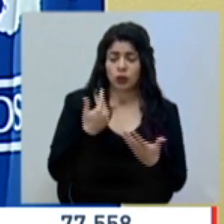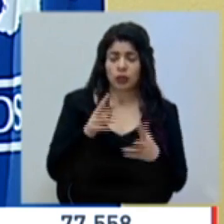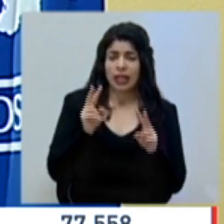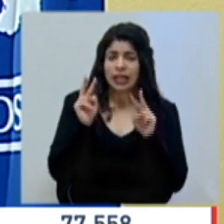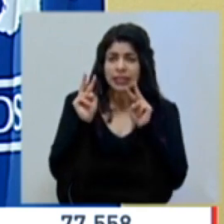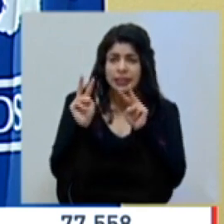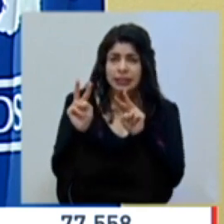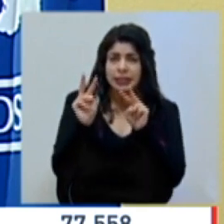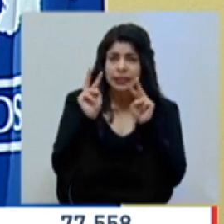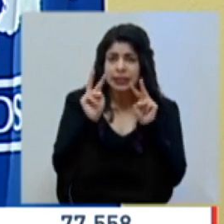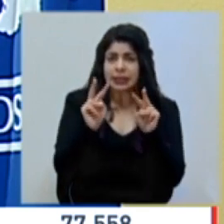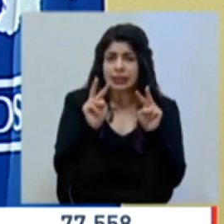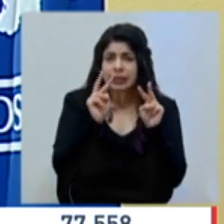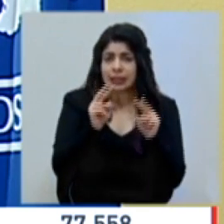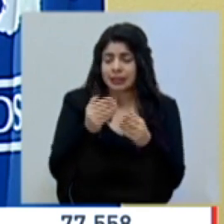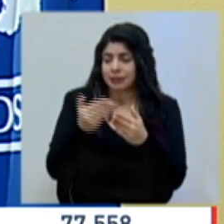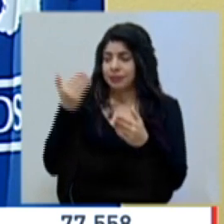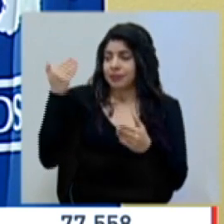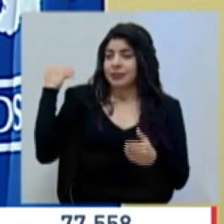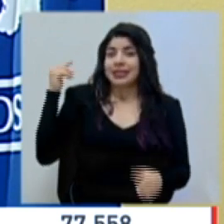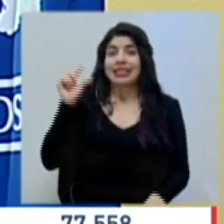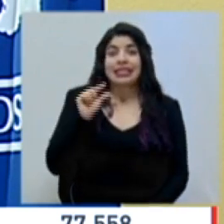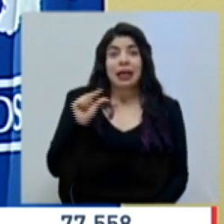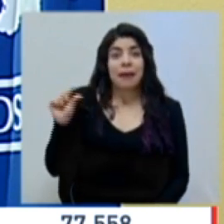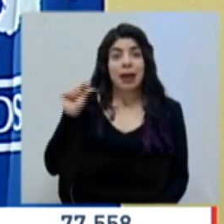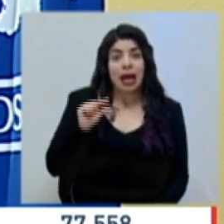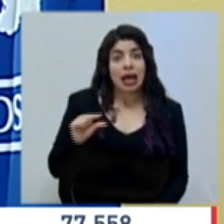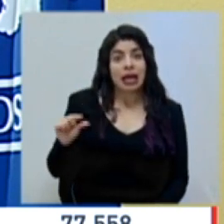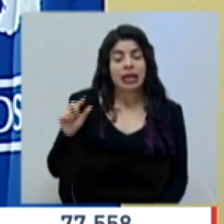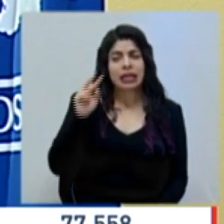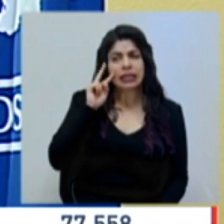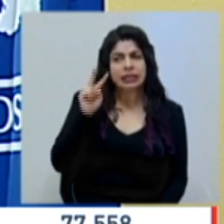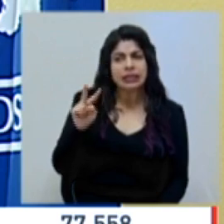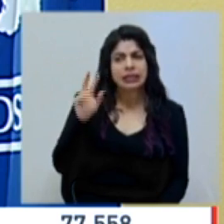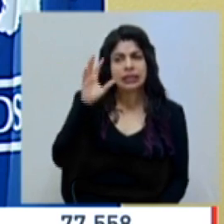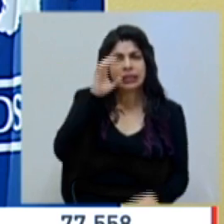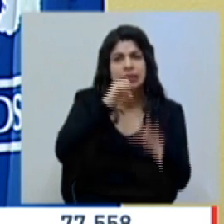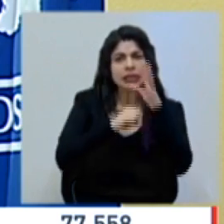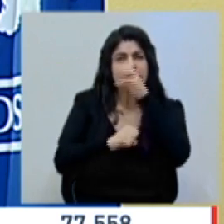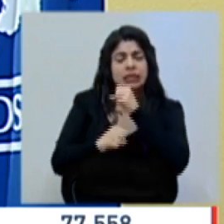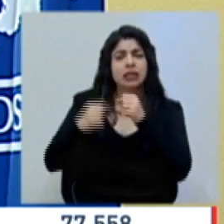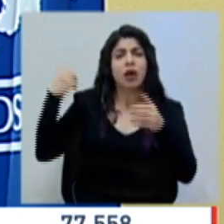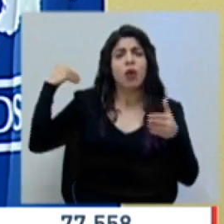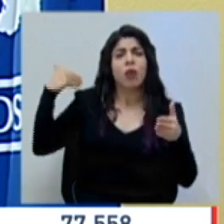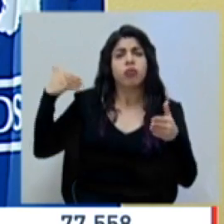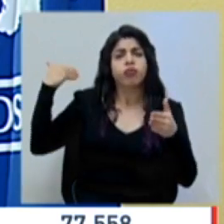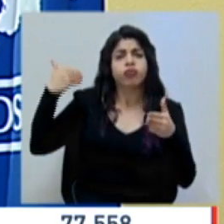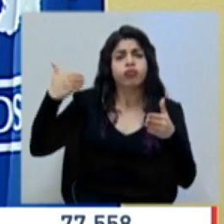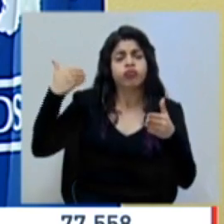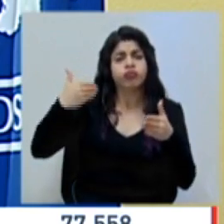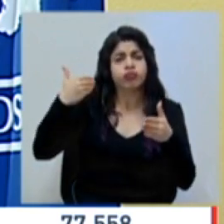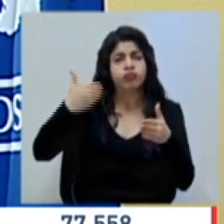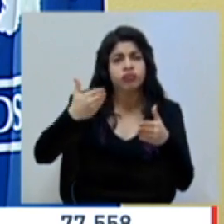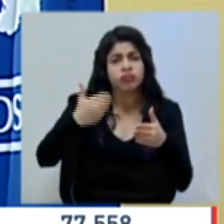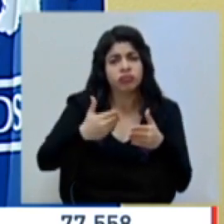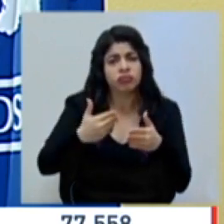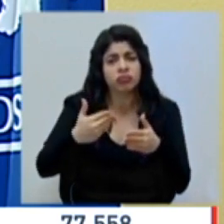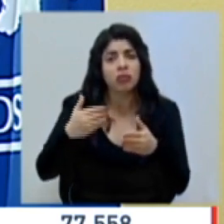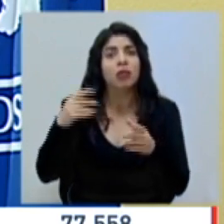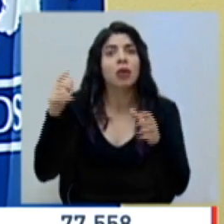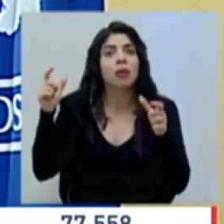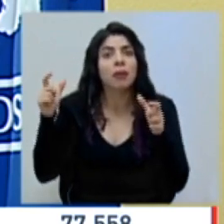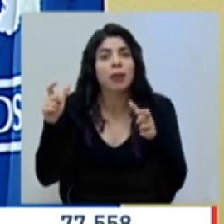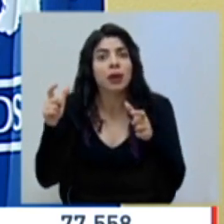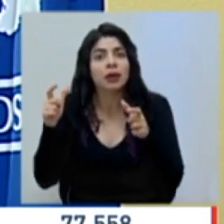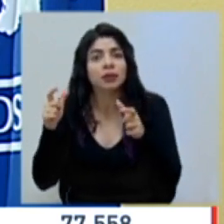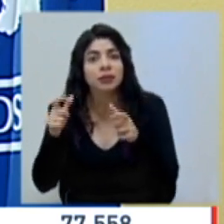observado a partir de las últimas semanas. Hemos visto nuevamente cómo veníamos prácticamente en un descenso, estuvimos